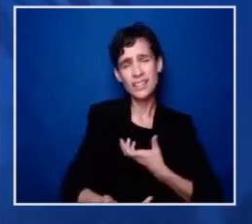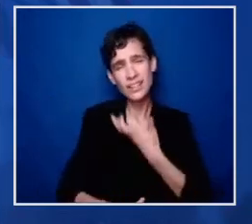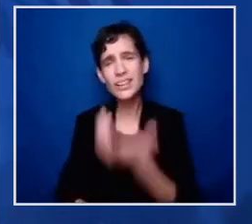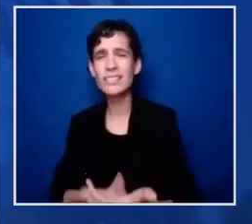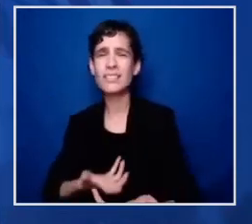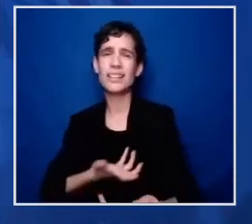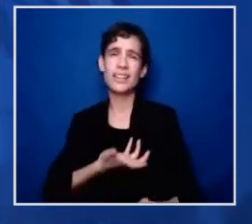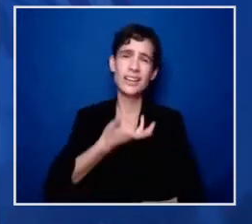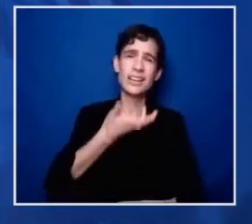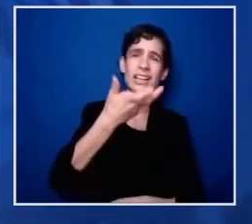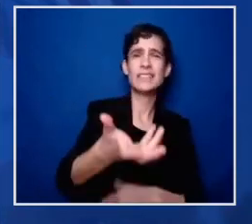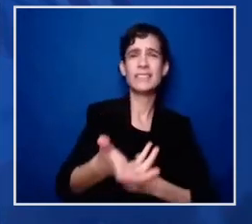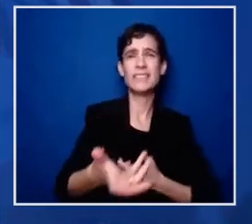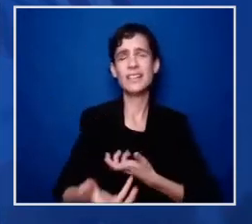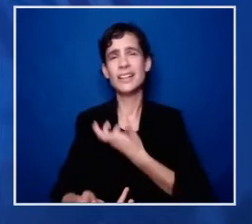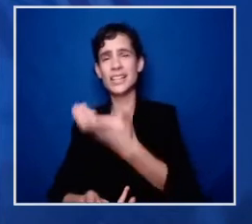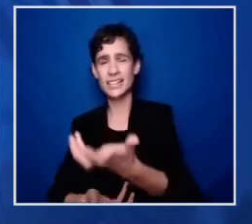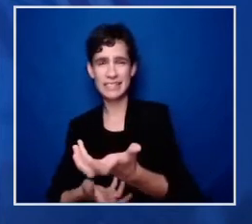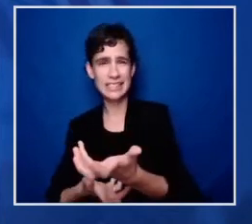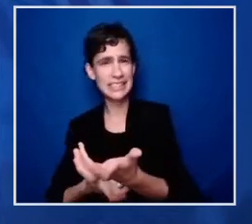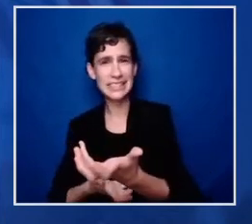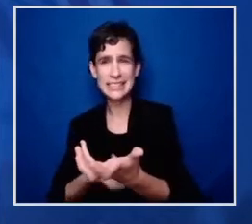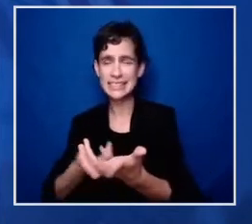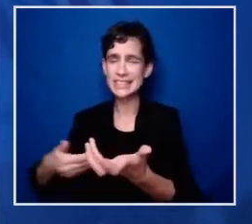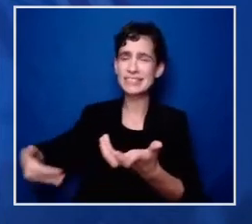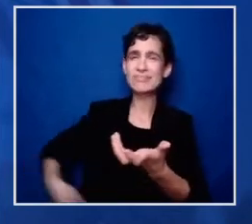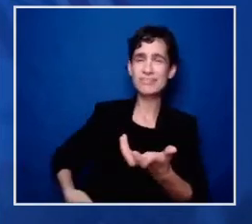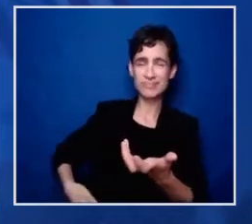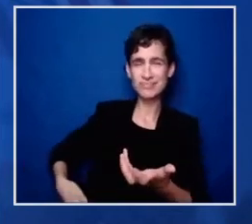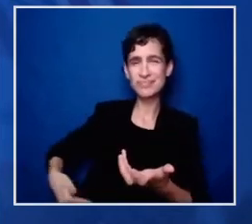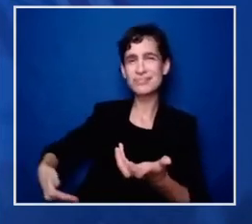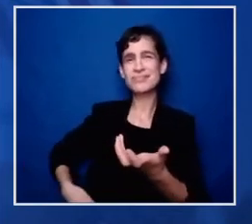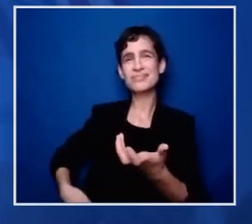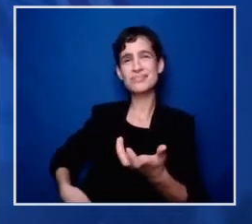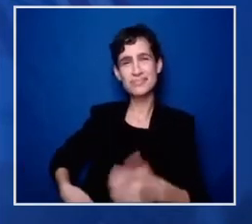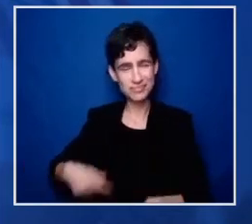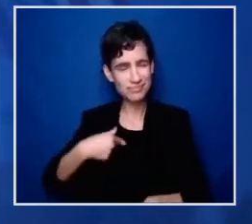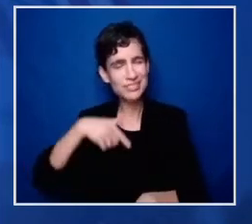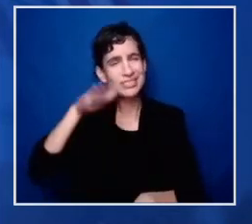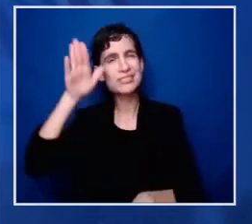tanta decepción, lo mejor